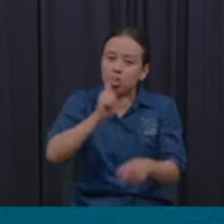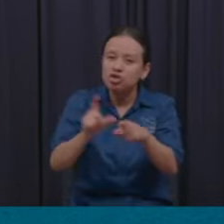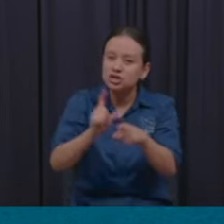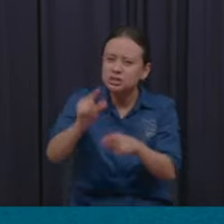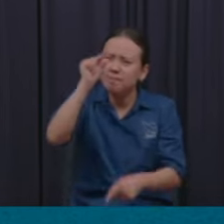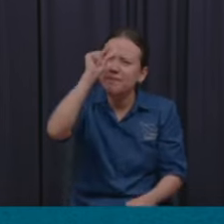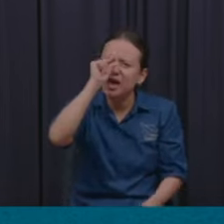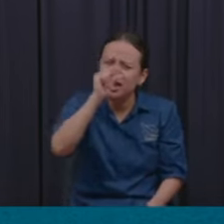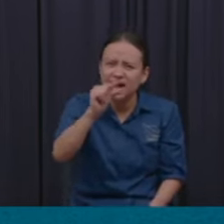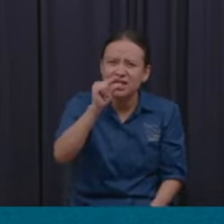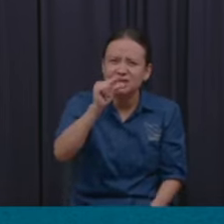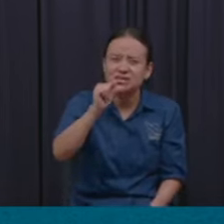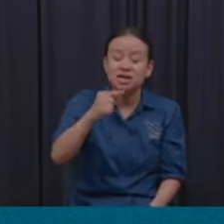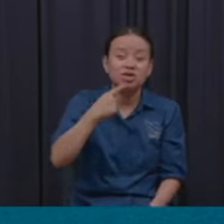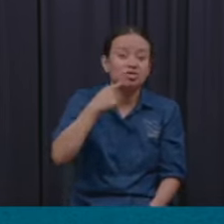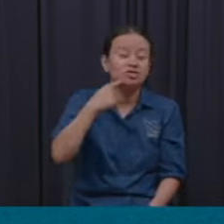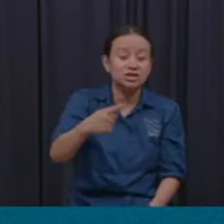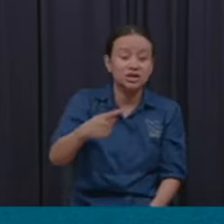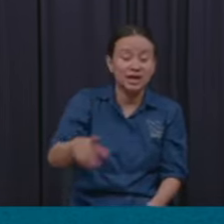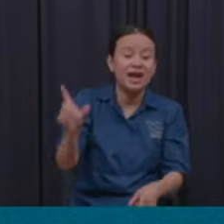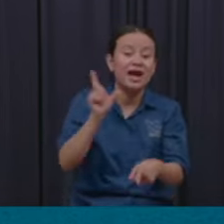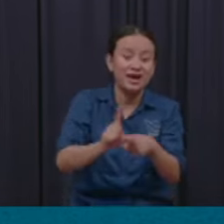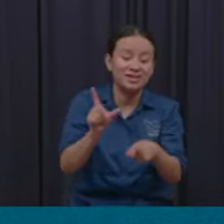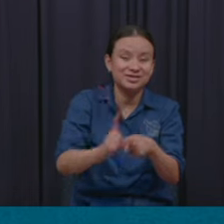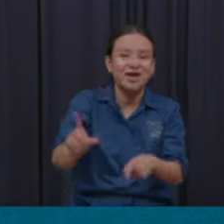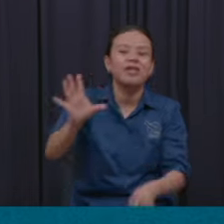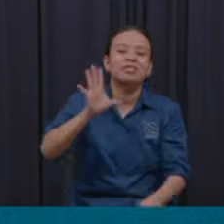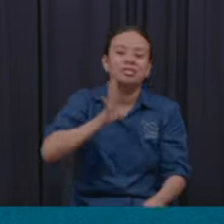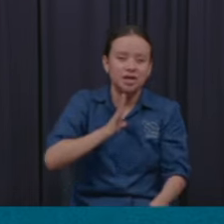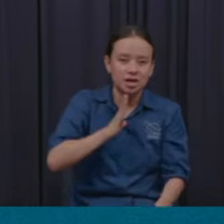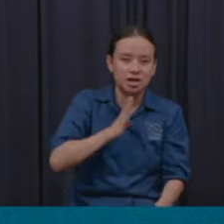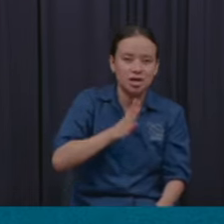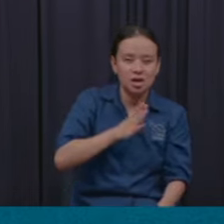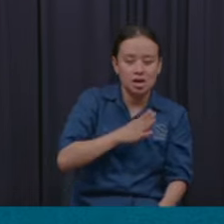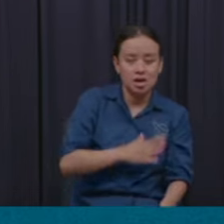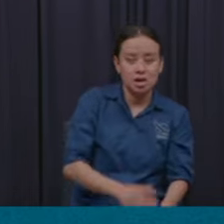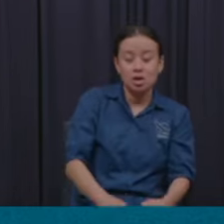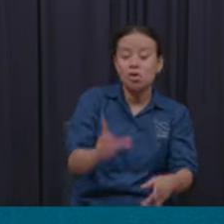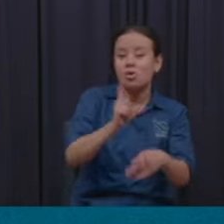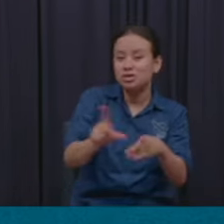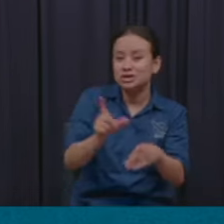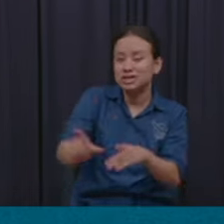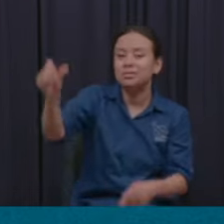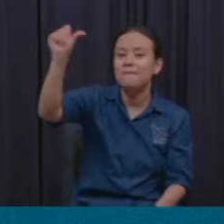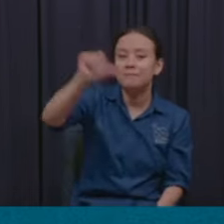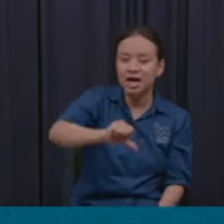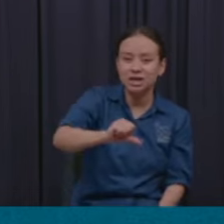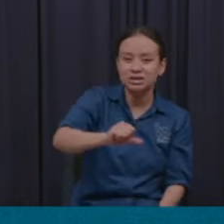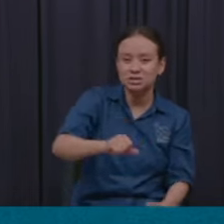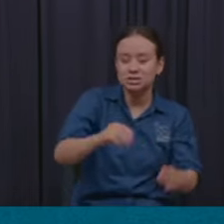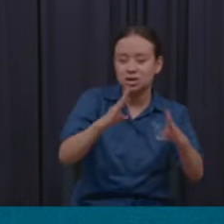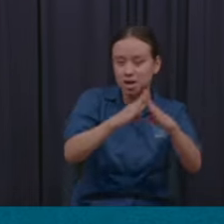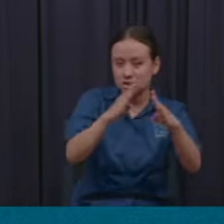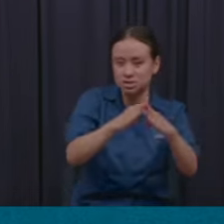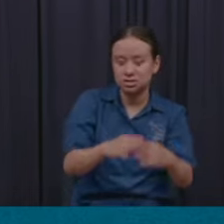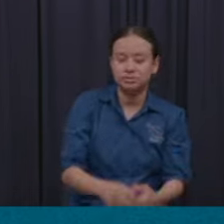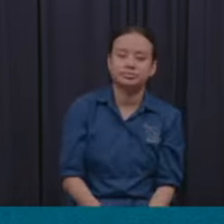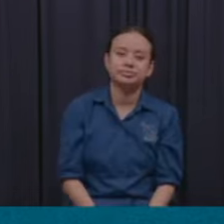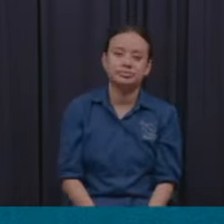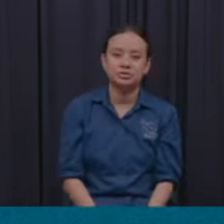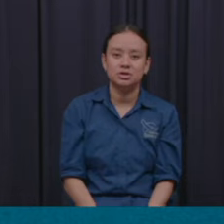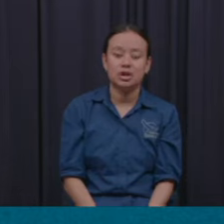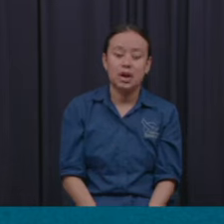que la casa está padeciendo de alguna contaminación. Pero hay un principio bíblico